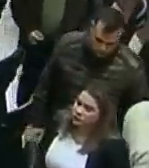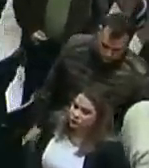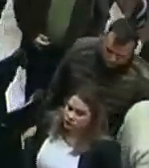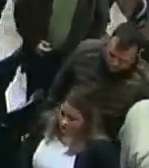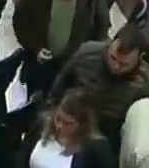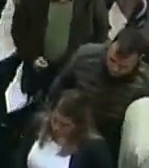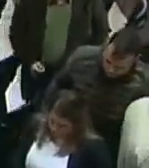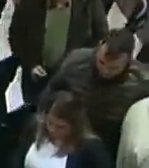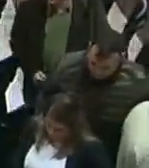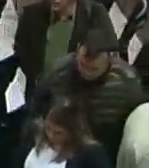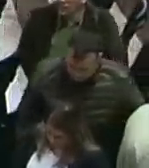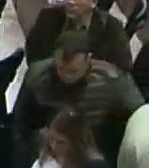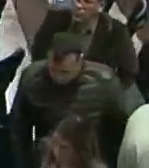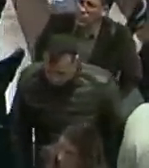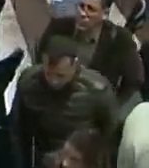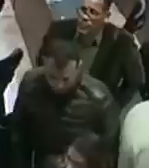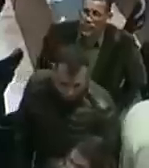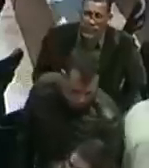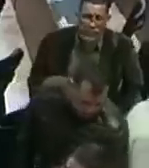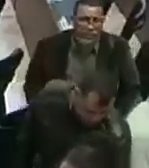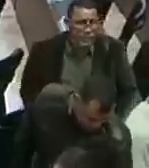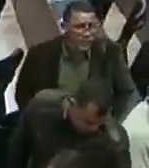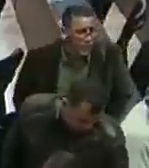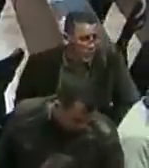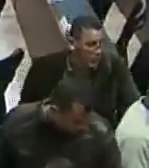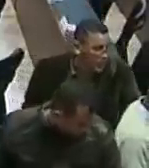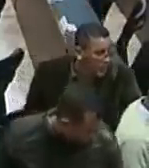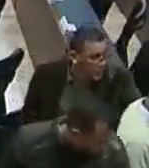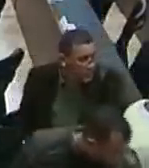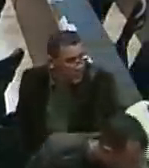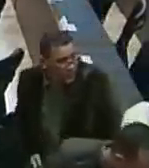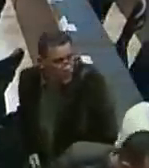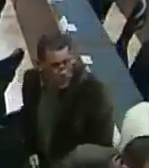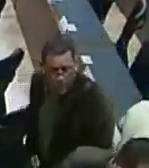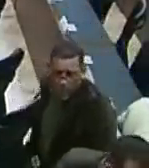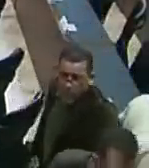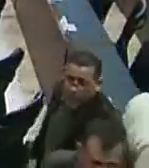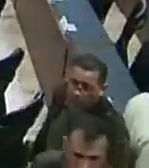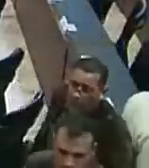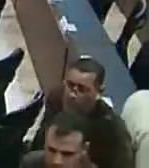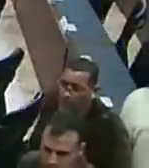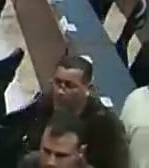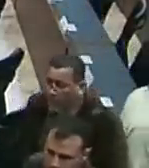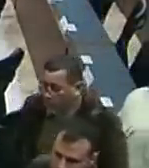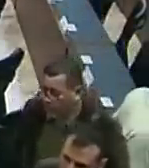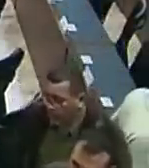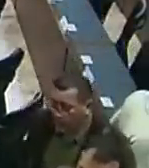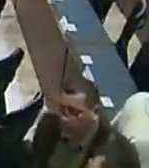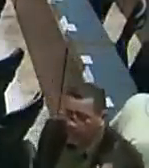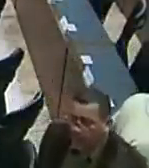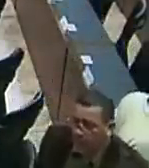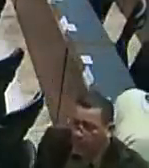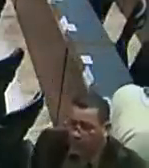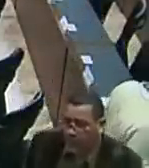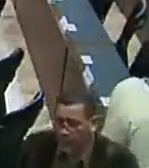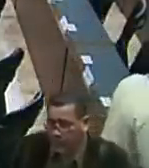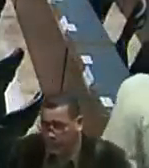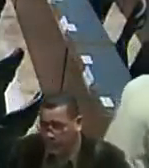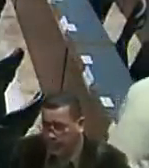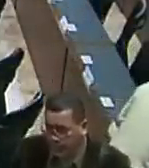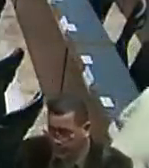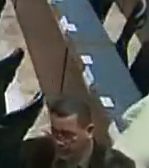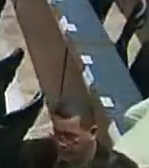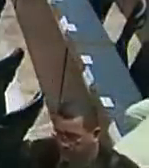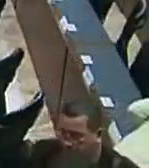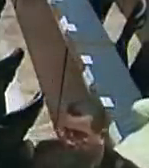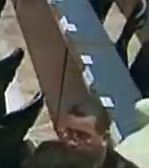De esta manera, despedimos este espacio retornando el pase a nuestra programación habitual, invitando a todas y a todos a mantenerse en